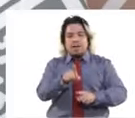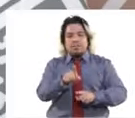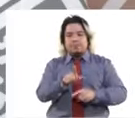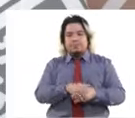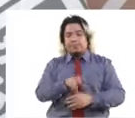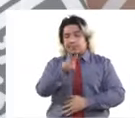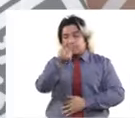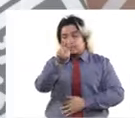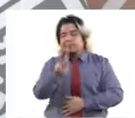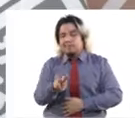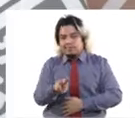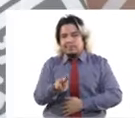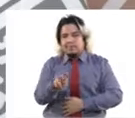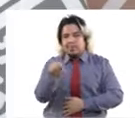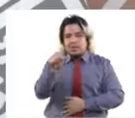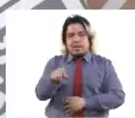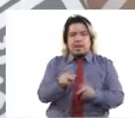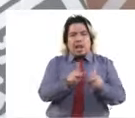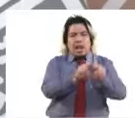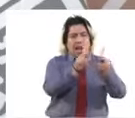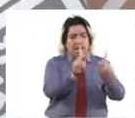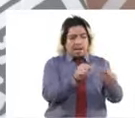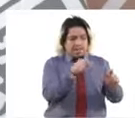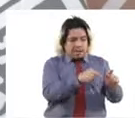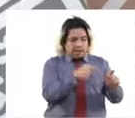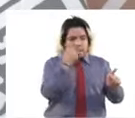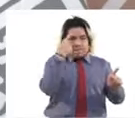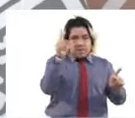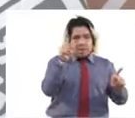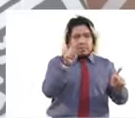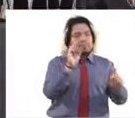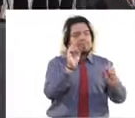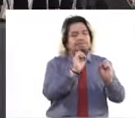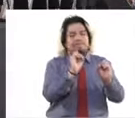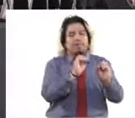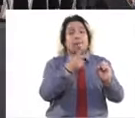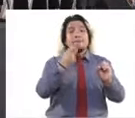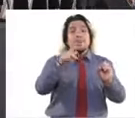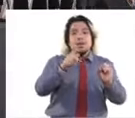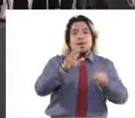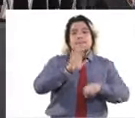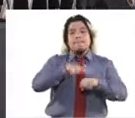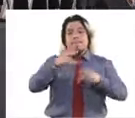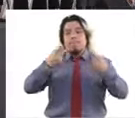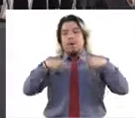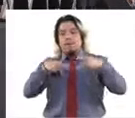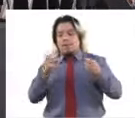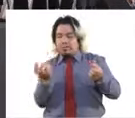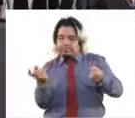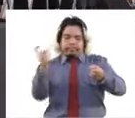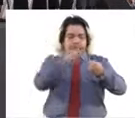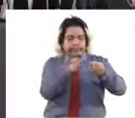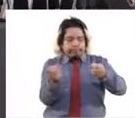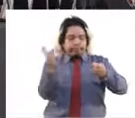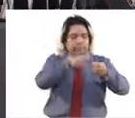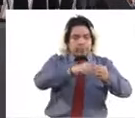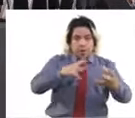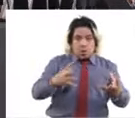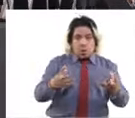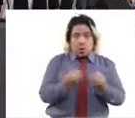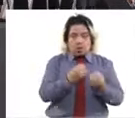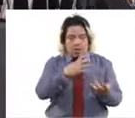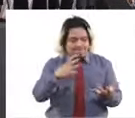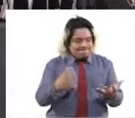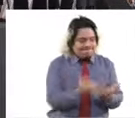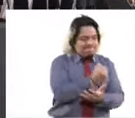Sin duda, la construcción de la paz no es un camino fácil, pero sumando esfuerzos vamos a afrontar y superar los retos, con